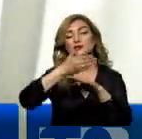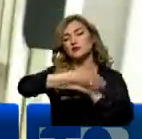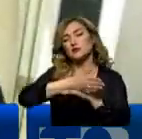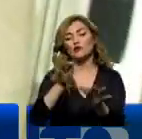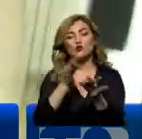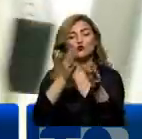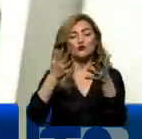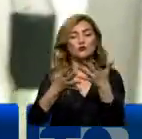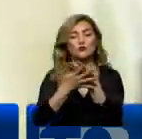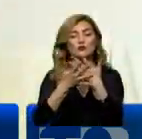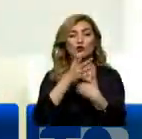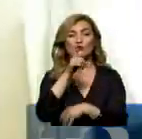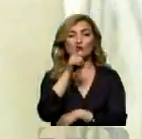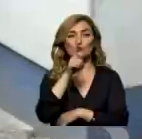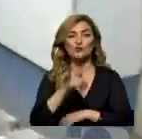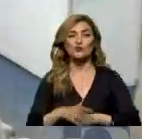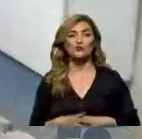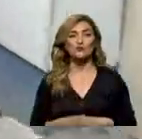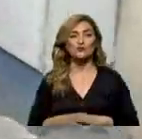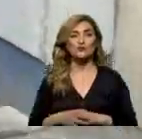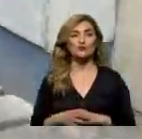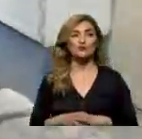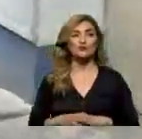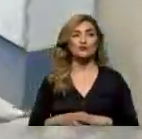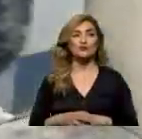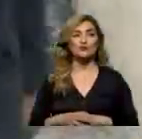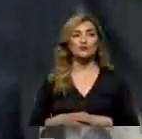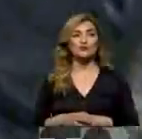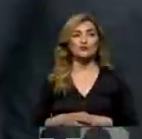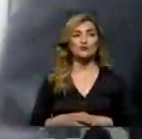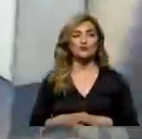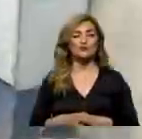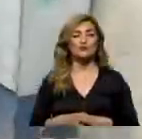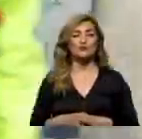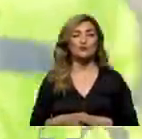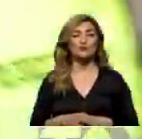funciones en la cárcel de La Tacunga. Daniela Valencia, 24 horas.